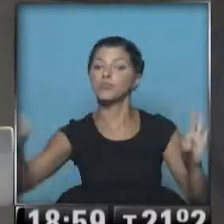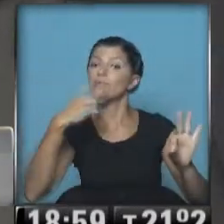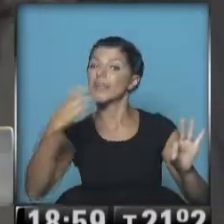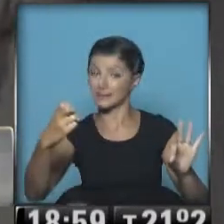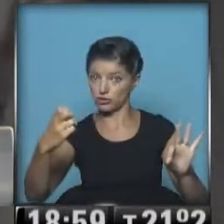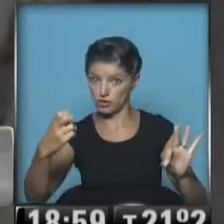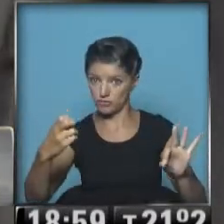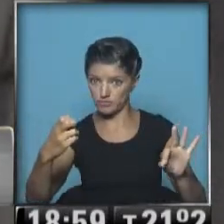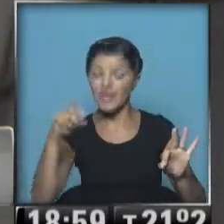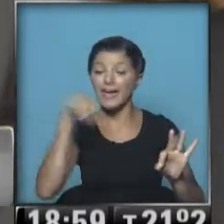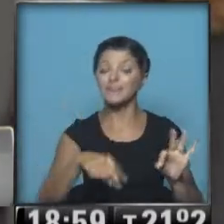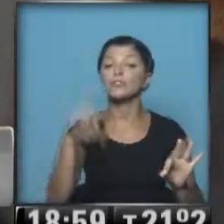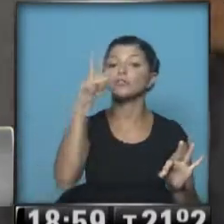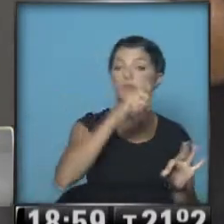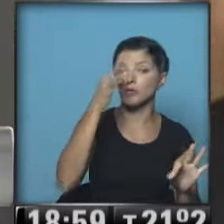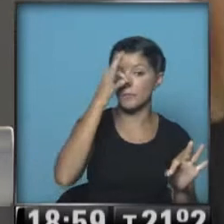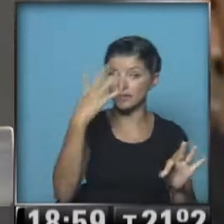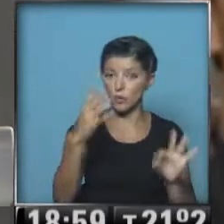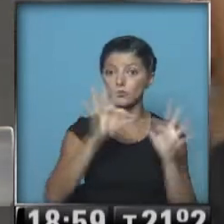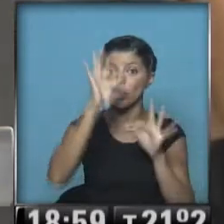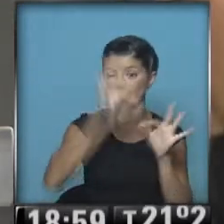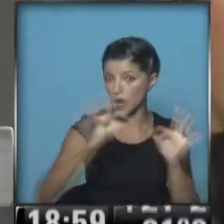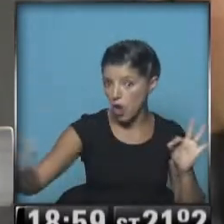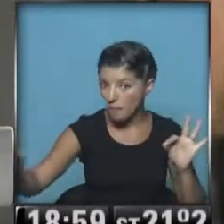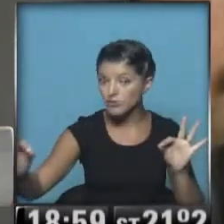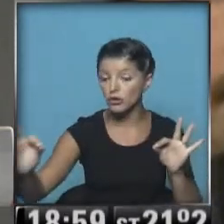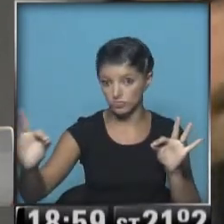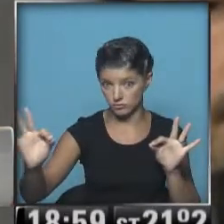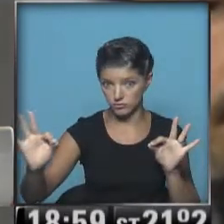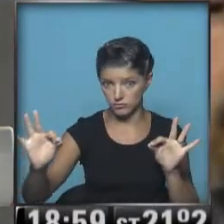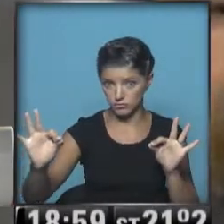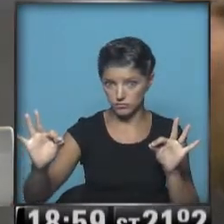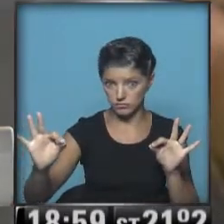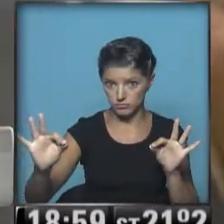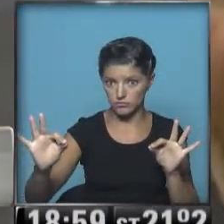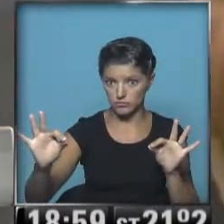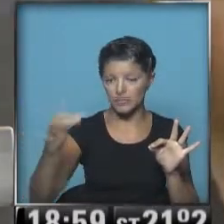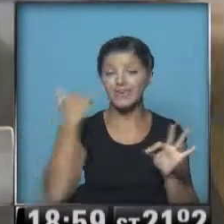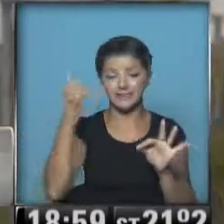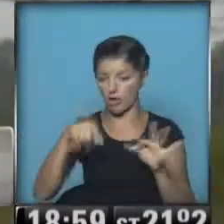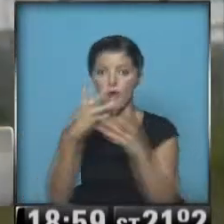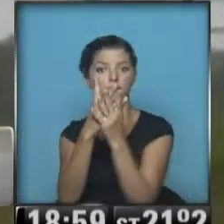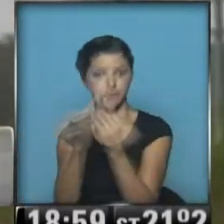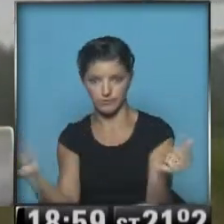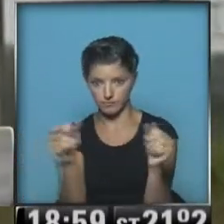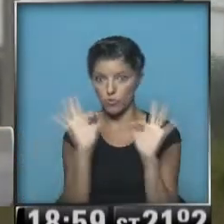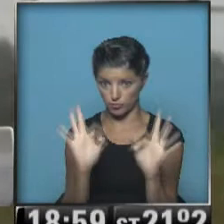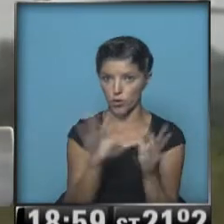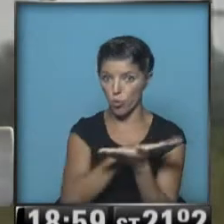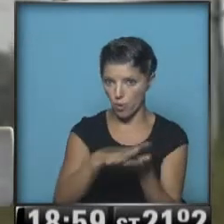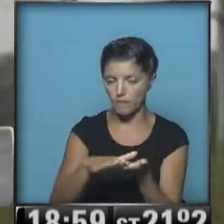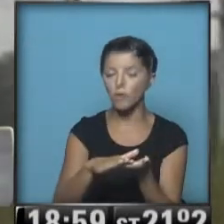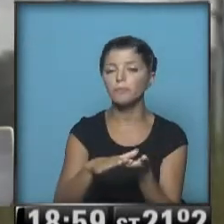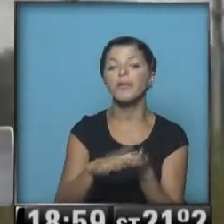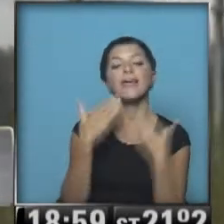Esta línea son 124 kilómetros que estamos terminando en este momento. Esto lo que permite